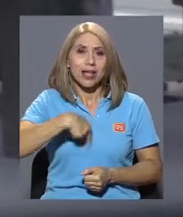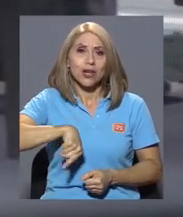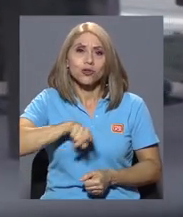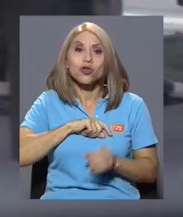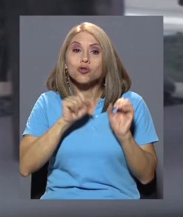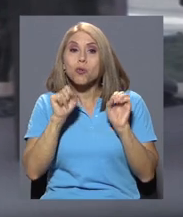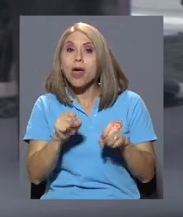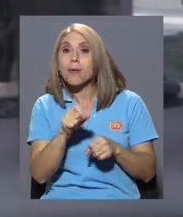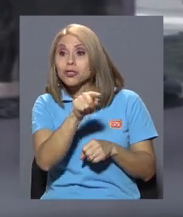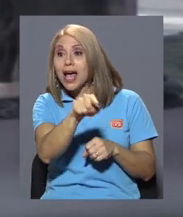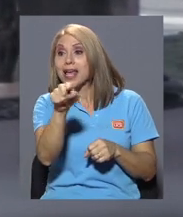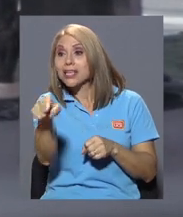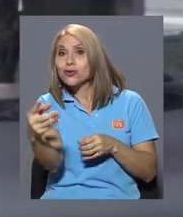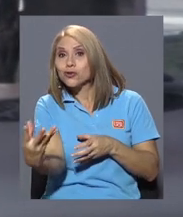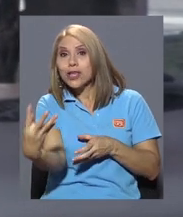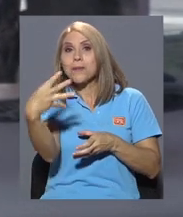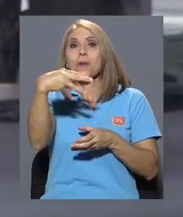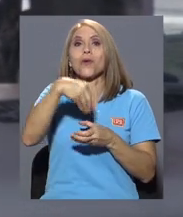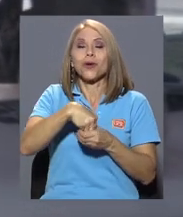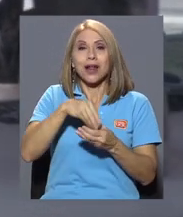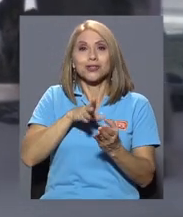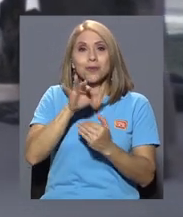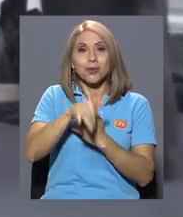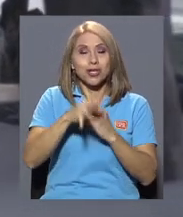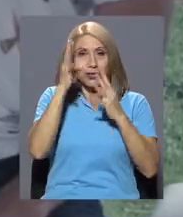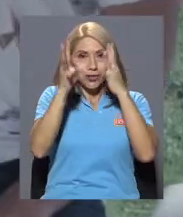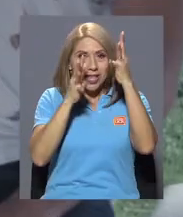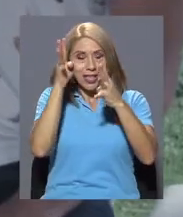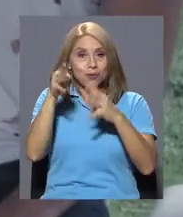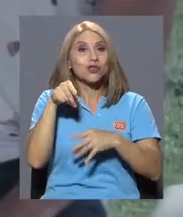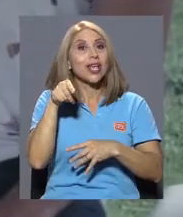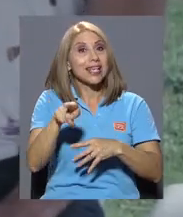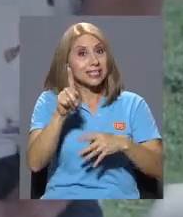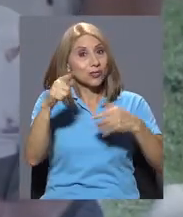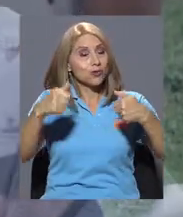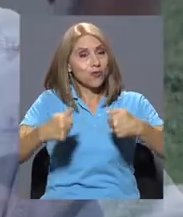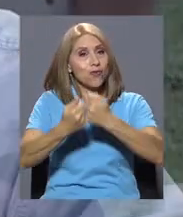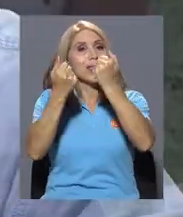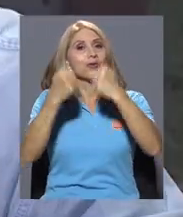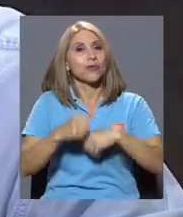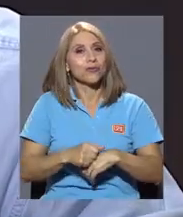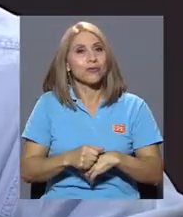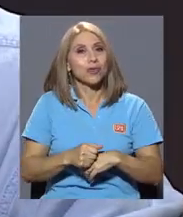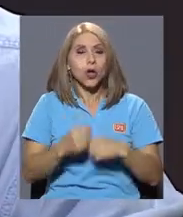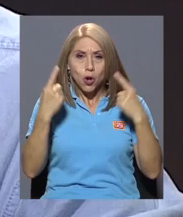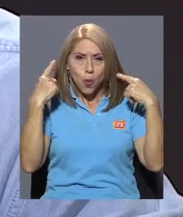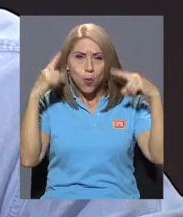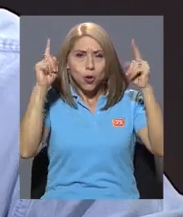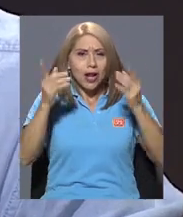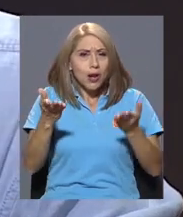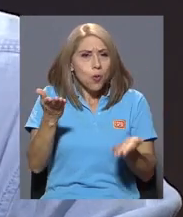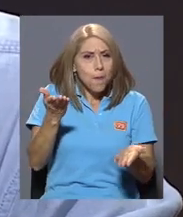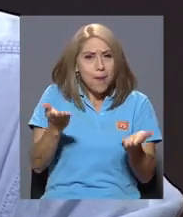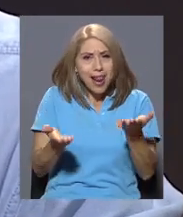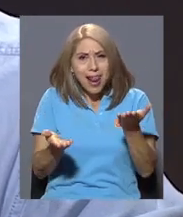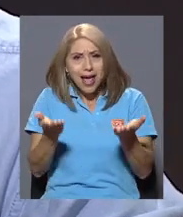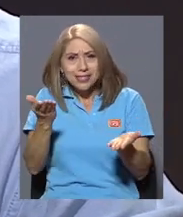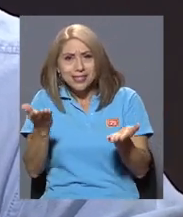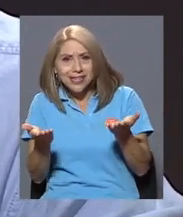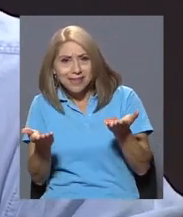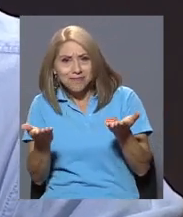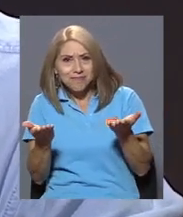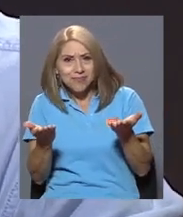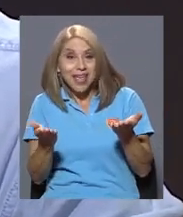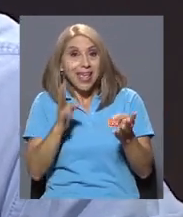involucrarlos a ellos en nuestros proyectos creativos y creo que también es uno de los grandes retos que tenemos como lograr un balance entre esos creativos que